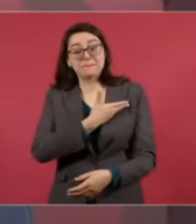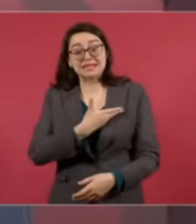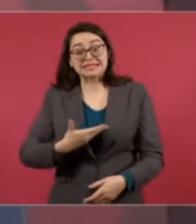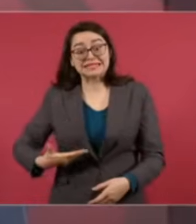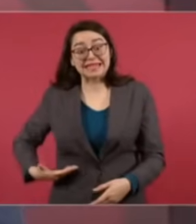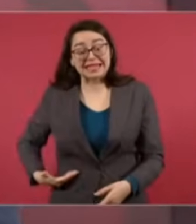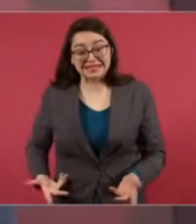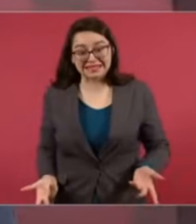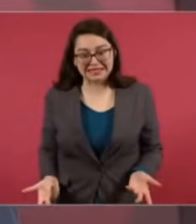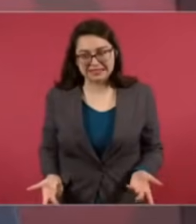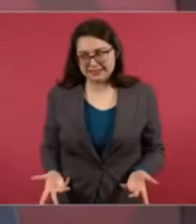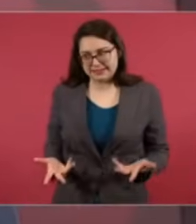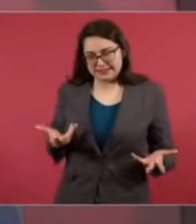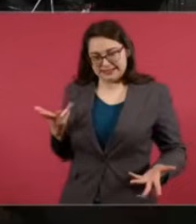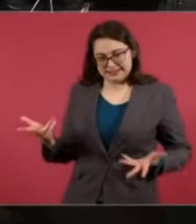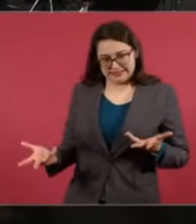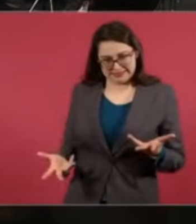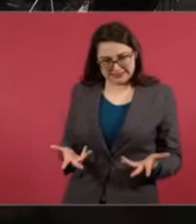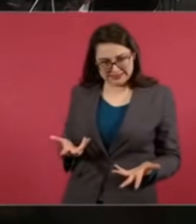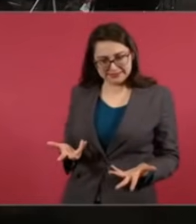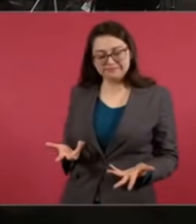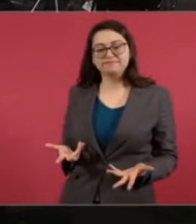Y hay una frase bellísima donde le dice,